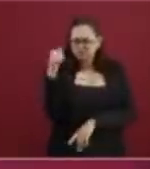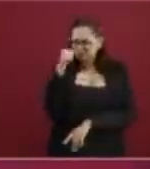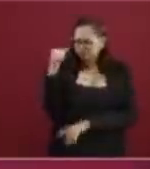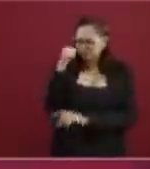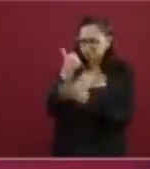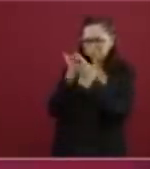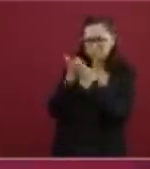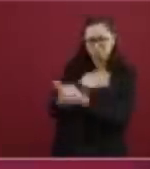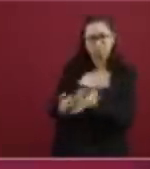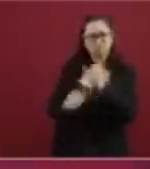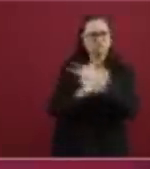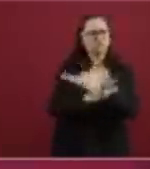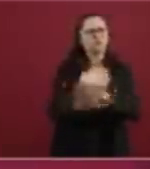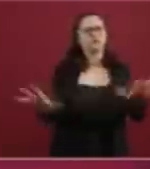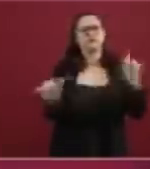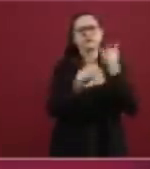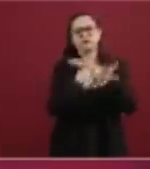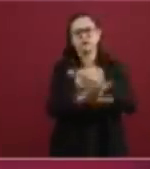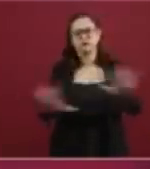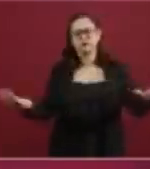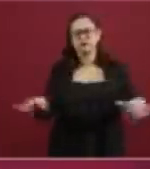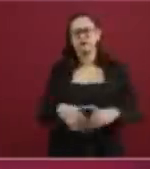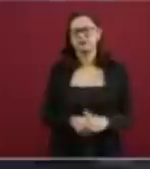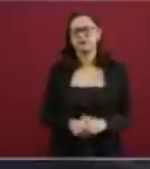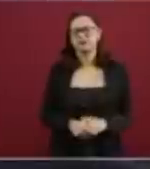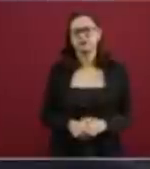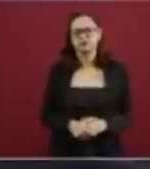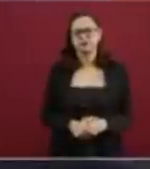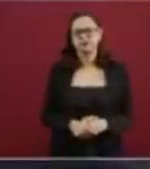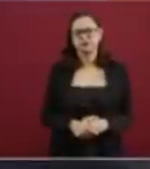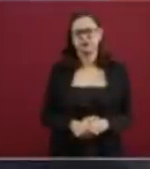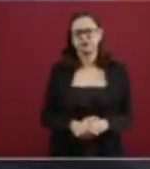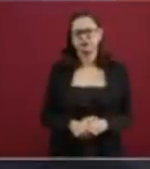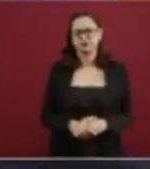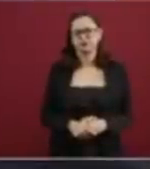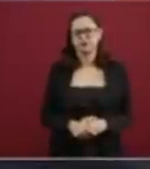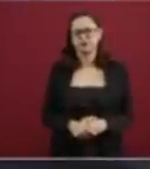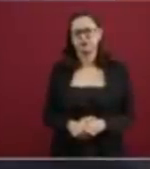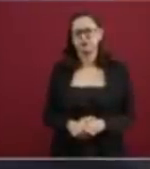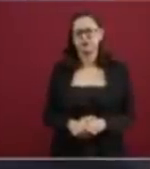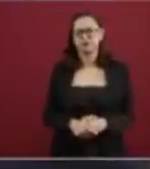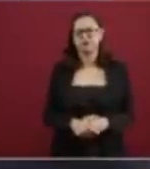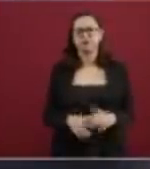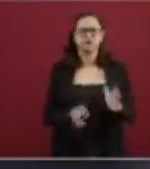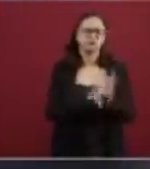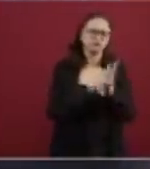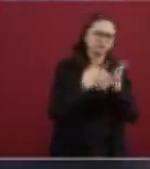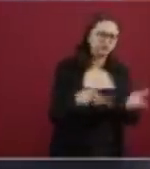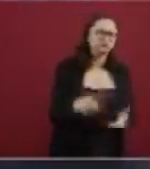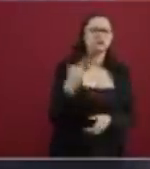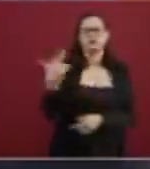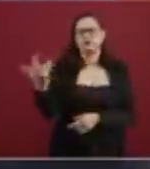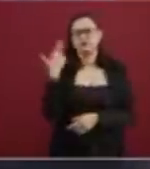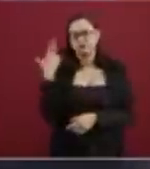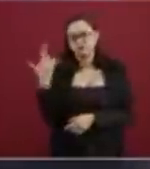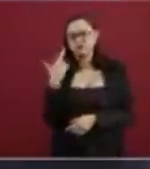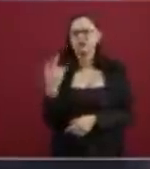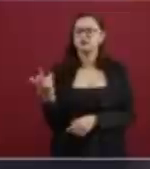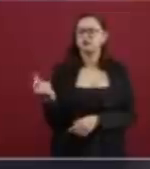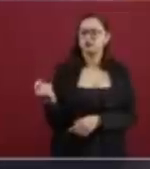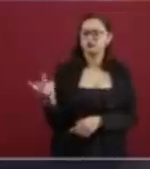ayudan. Y va a ser por periódico, por radio,